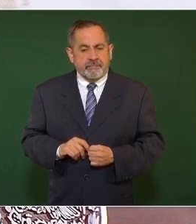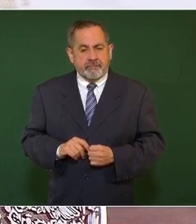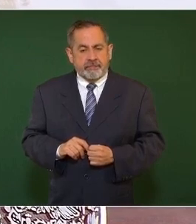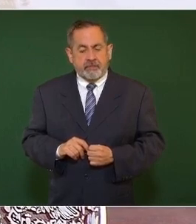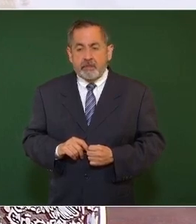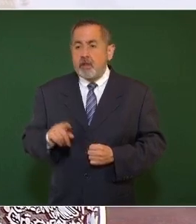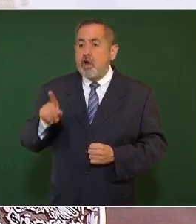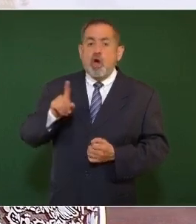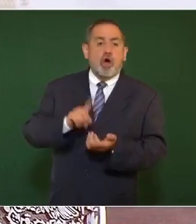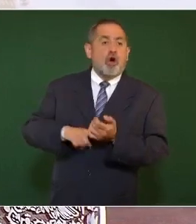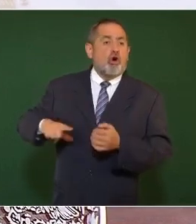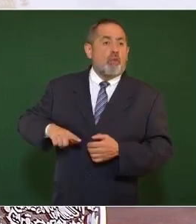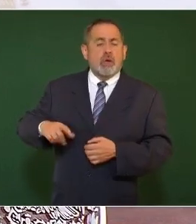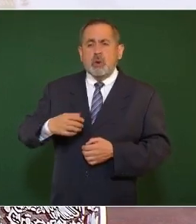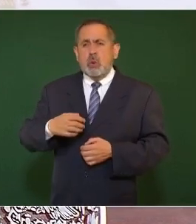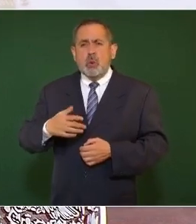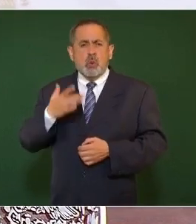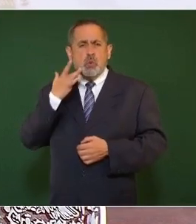con lujos,